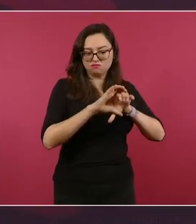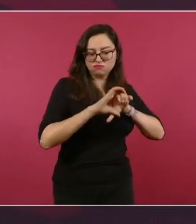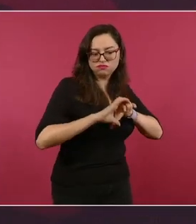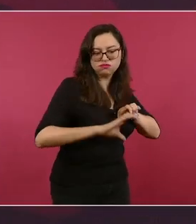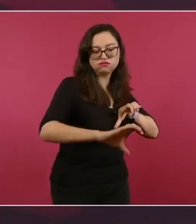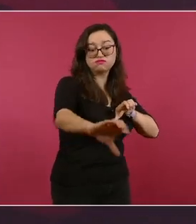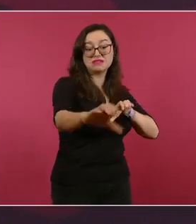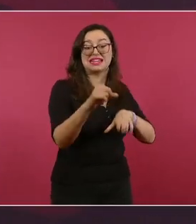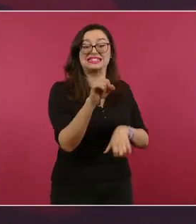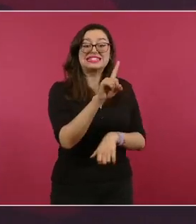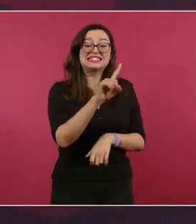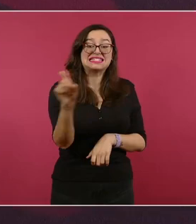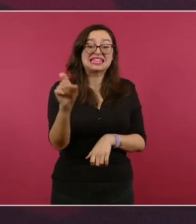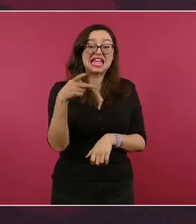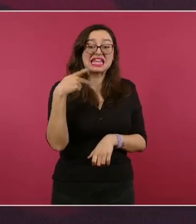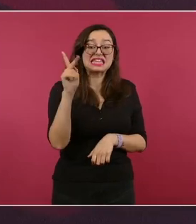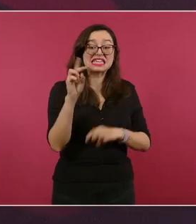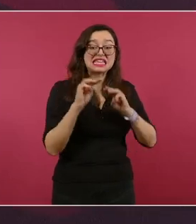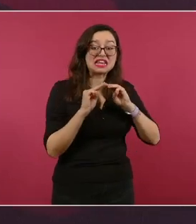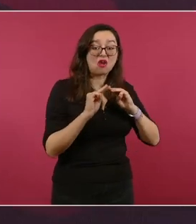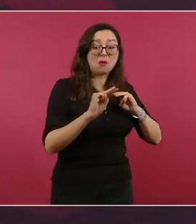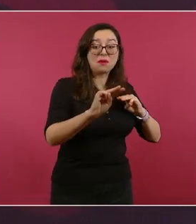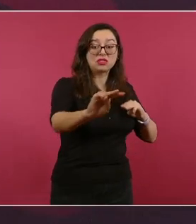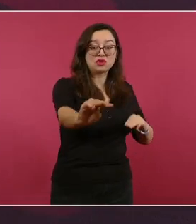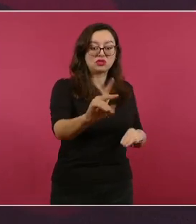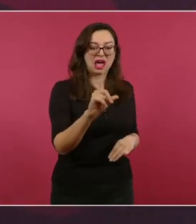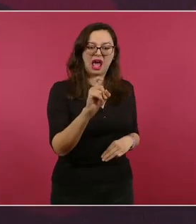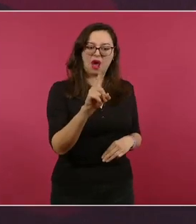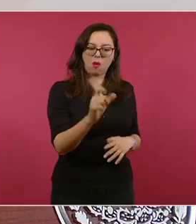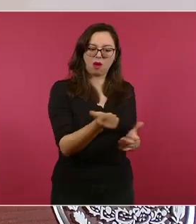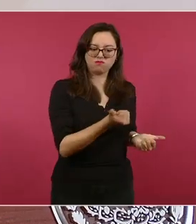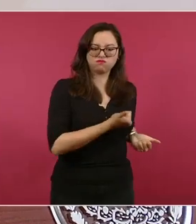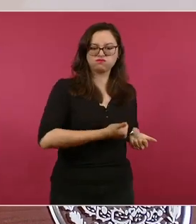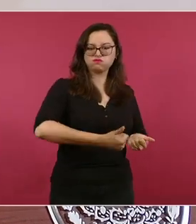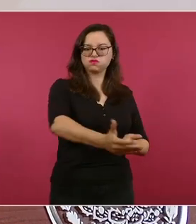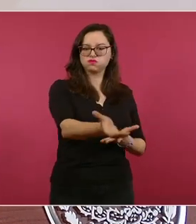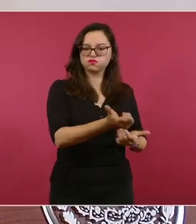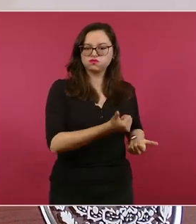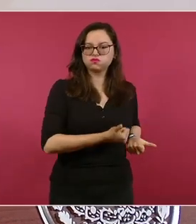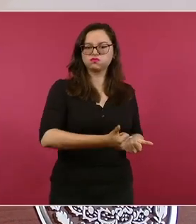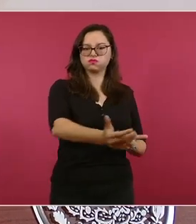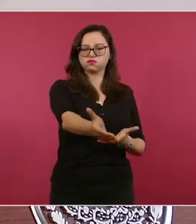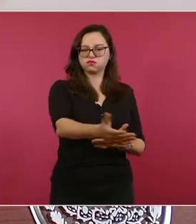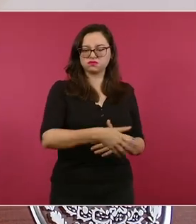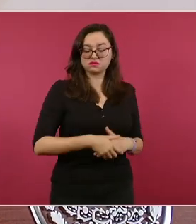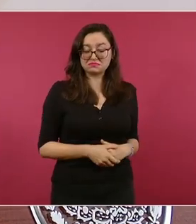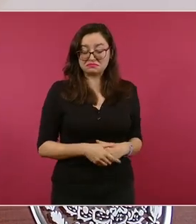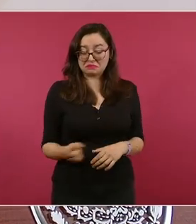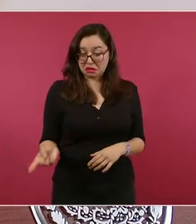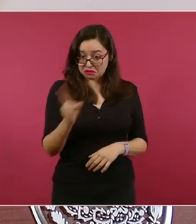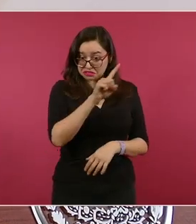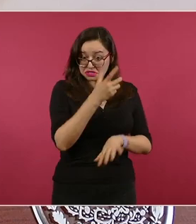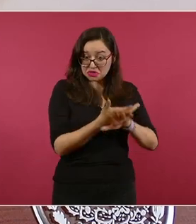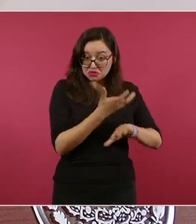para llevar agua de una presa a una ciudad de Estados Unidos,